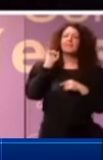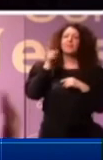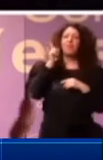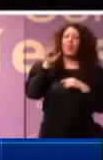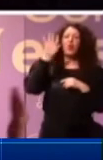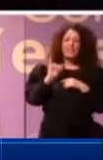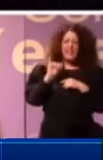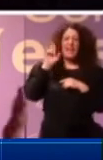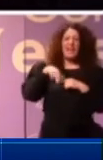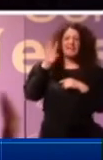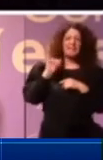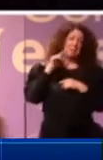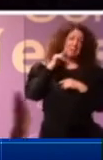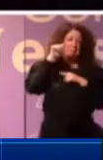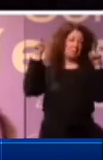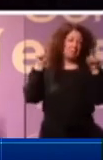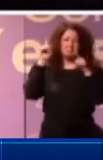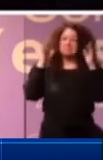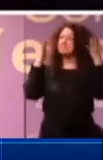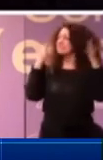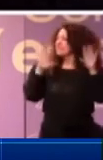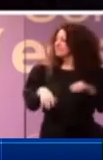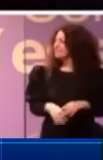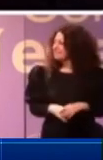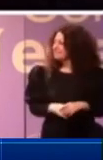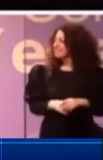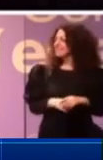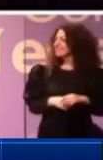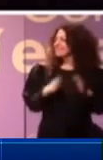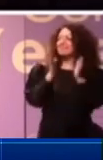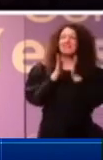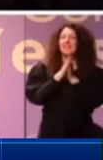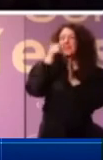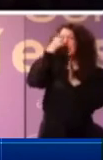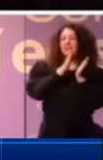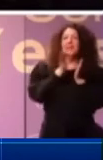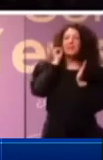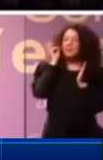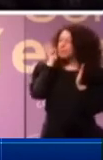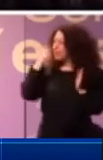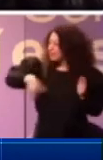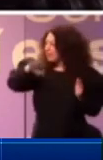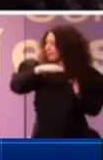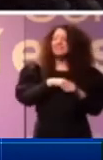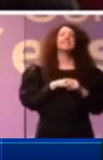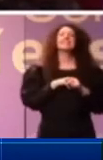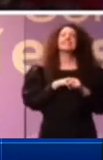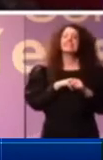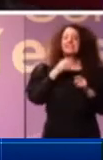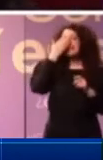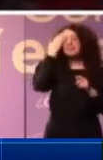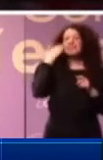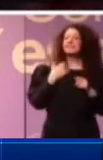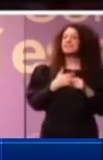uno parece que adopta atribuciones o competencias que no son suyas. A mí me gustaría destacar lo que dice esta